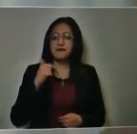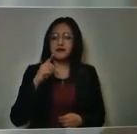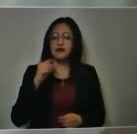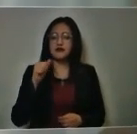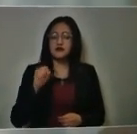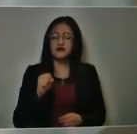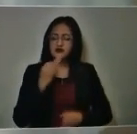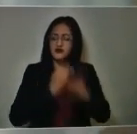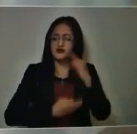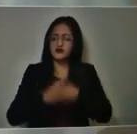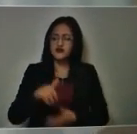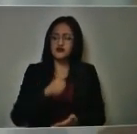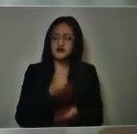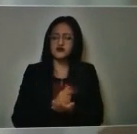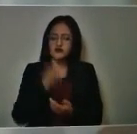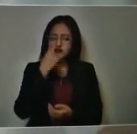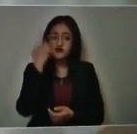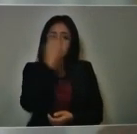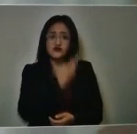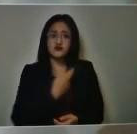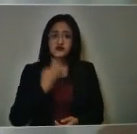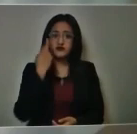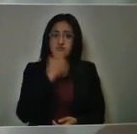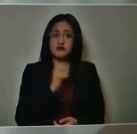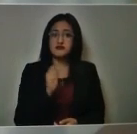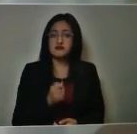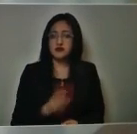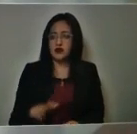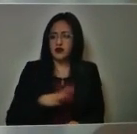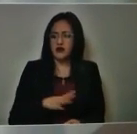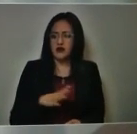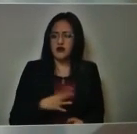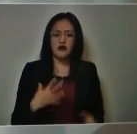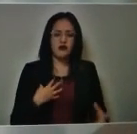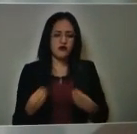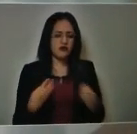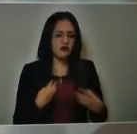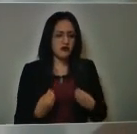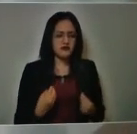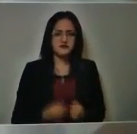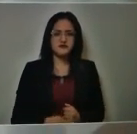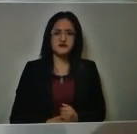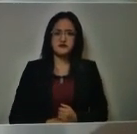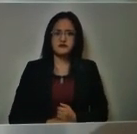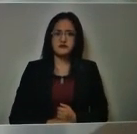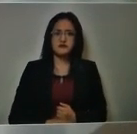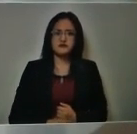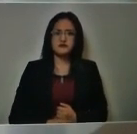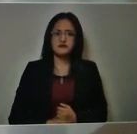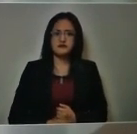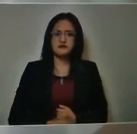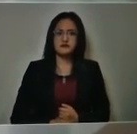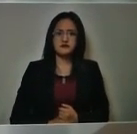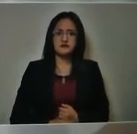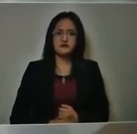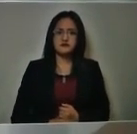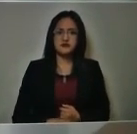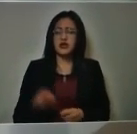por toda la ciudad para ir revisando si existen contagiados en domicilios y